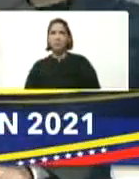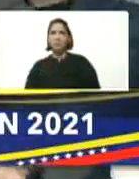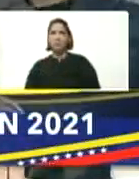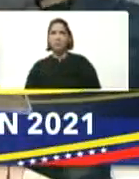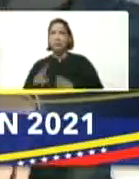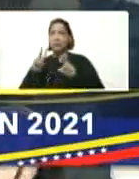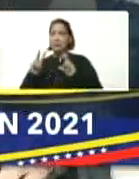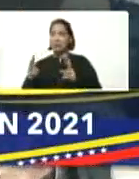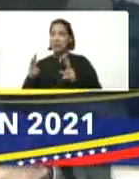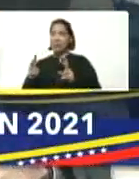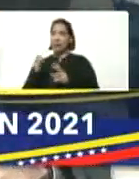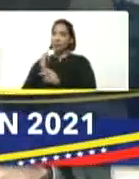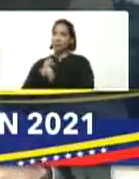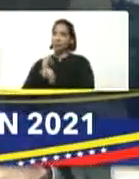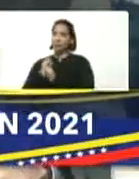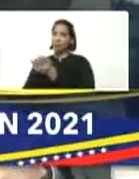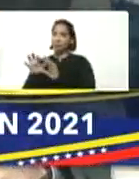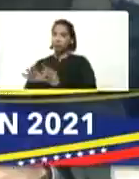está que